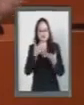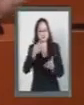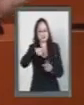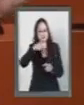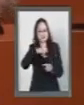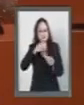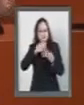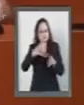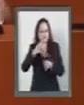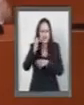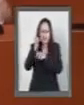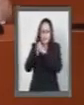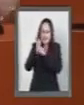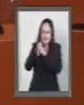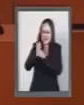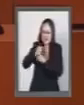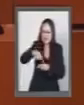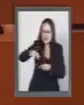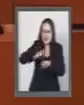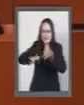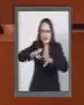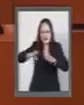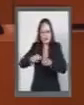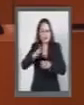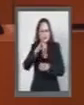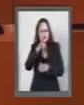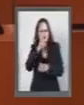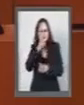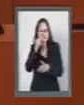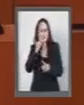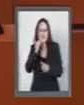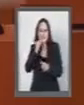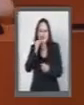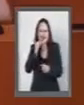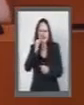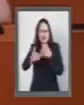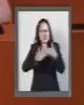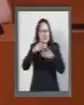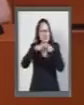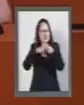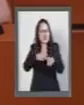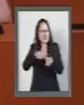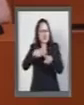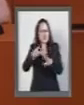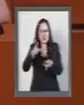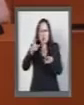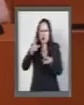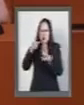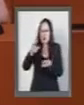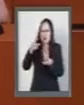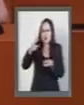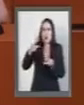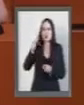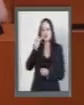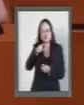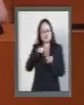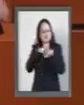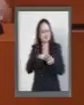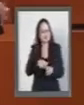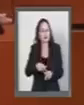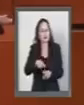serán investigadas, y podrán seguir tranquilos haciendo sus tranzas. Peña Nieto dejó bien